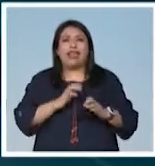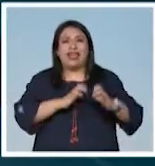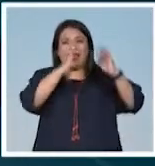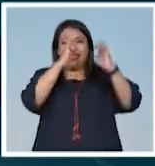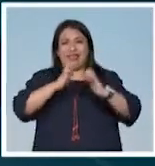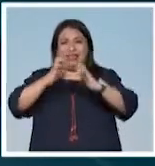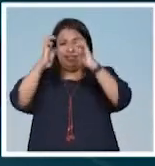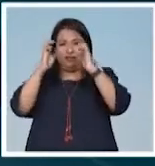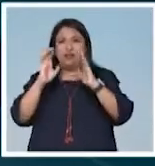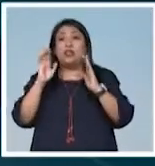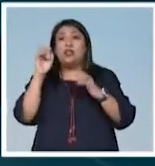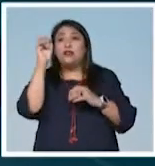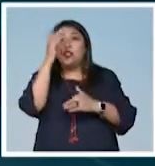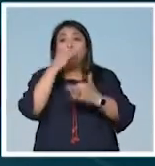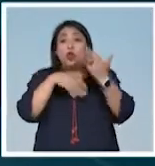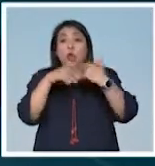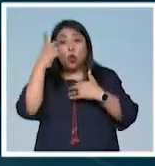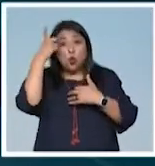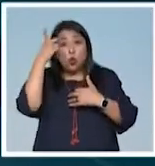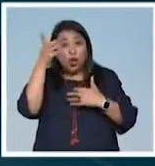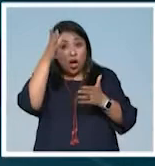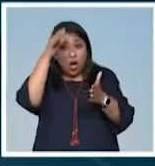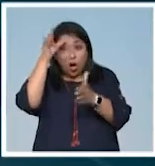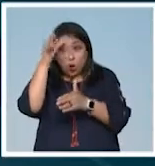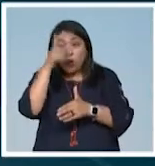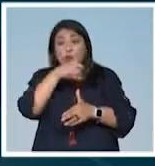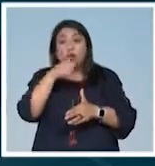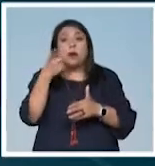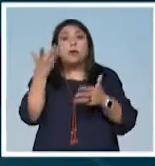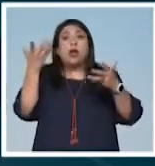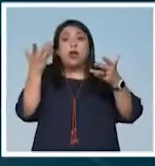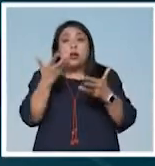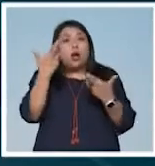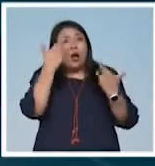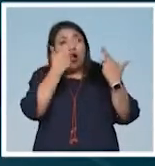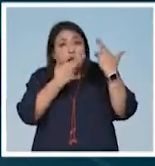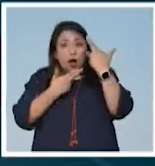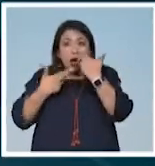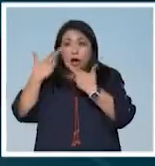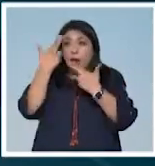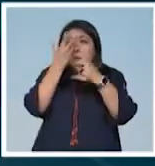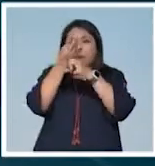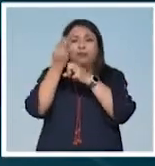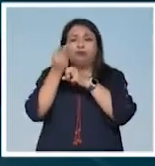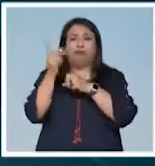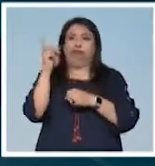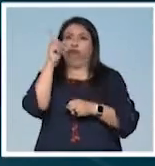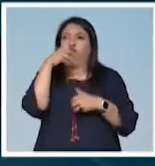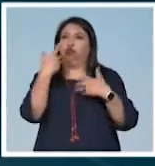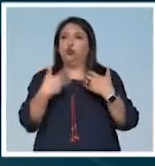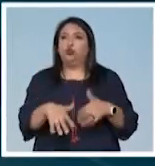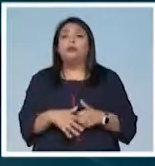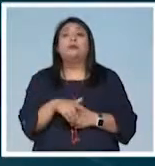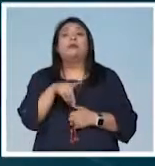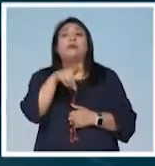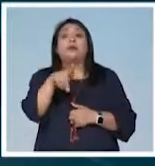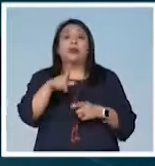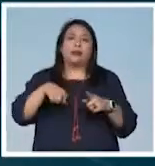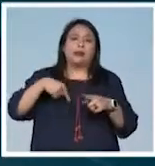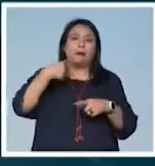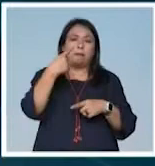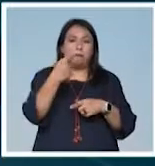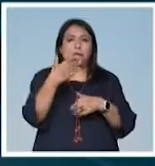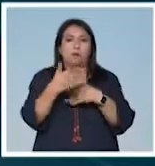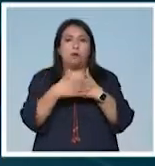es difícil que todos los propietarios se pongan de acuerdo en que hay que proceder a revisar y reparar. En la siguiente